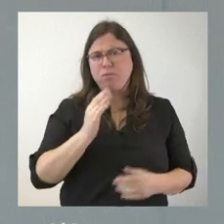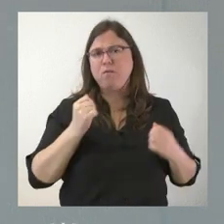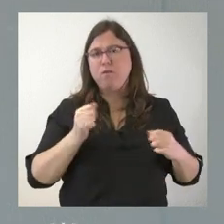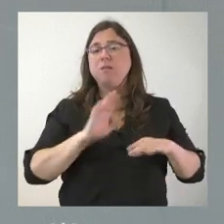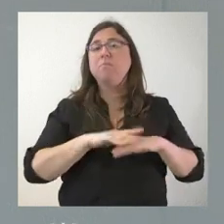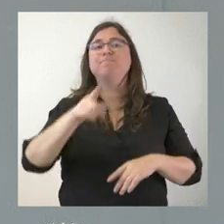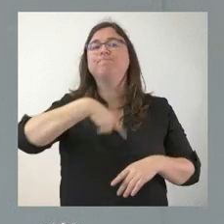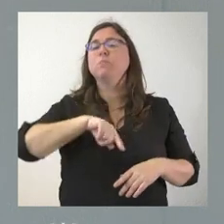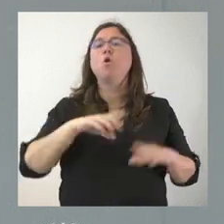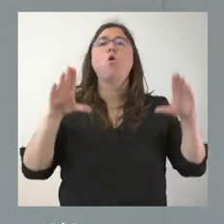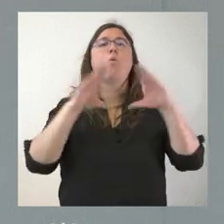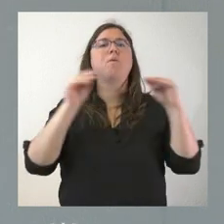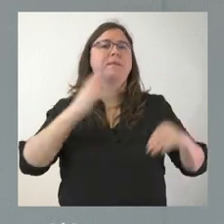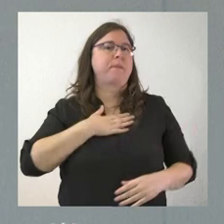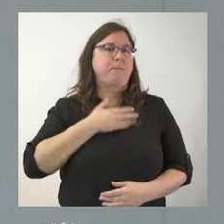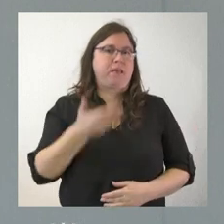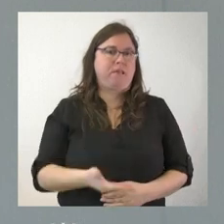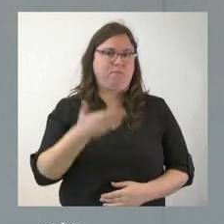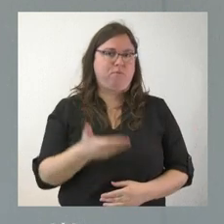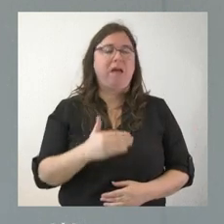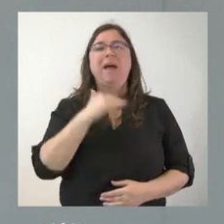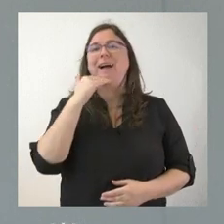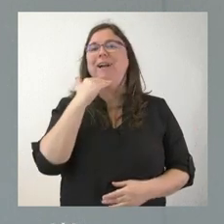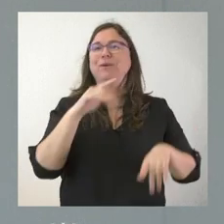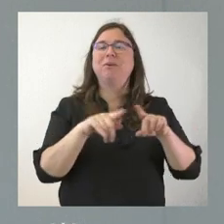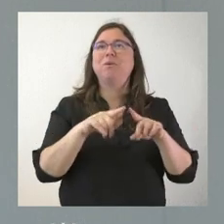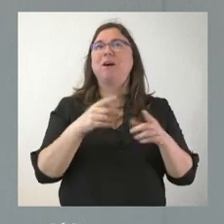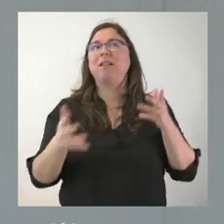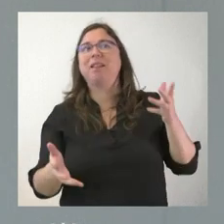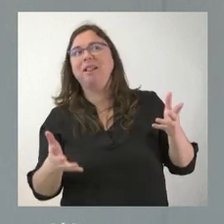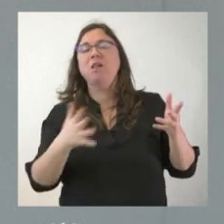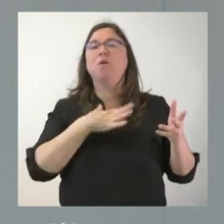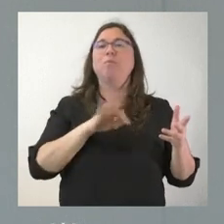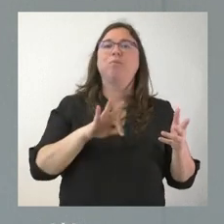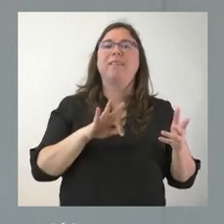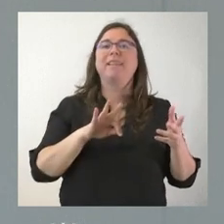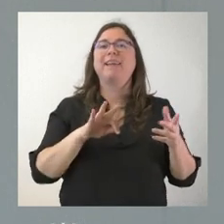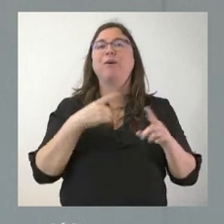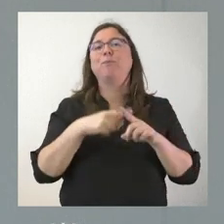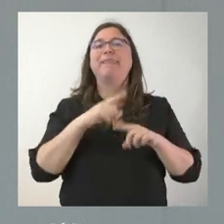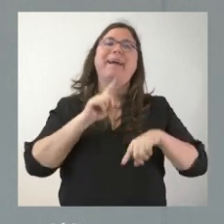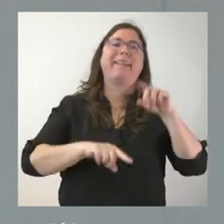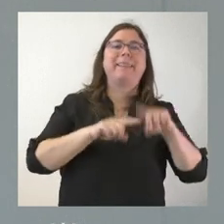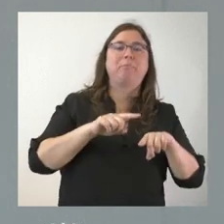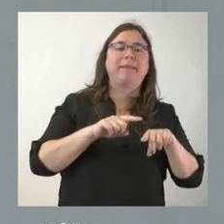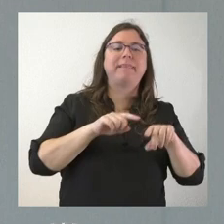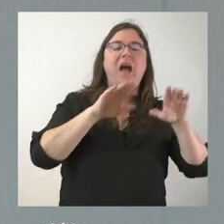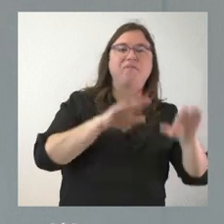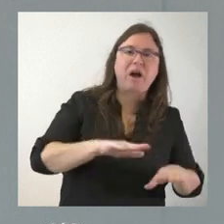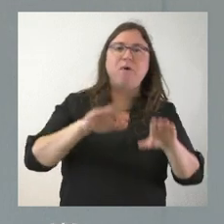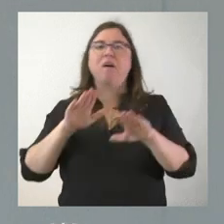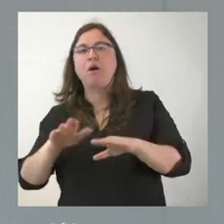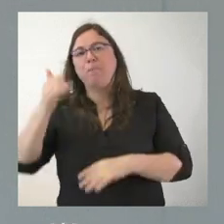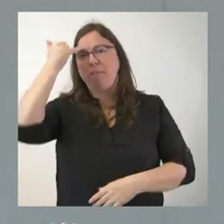nosotros las universidades son muy importantes no es algo con lo que muramos pensar que se puede establecer política de partido o actividades ideológicas